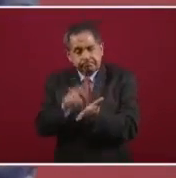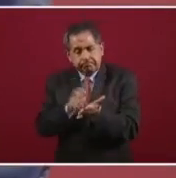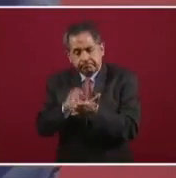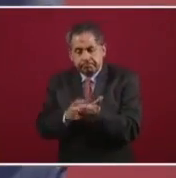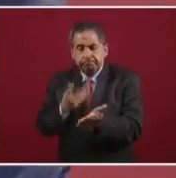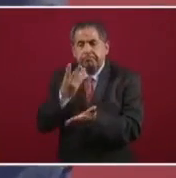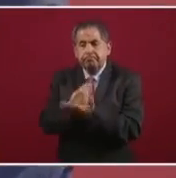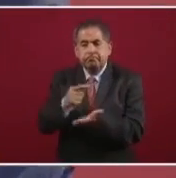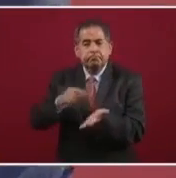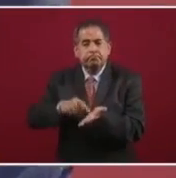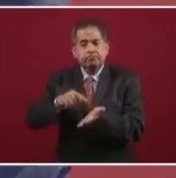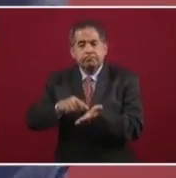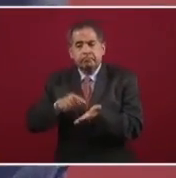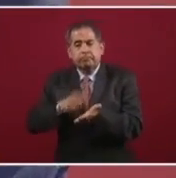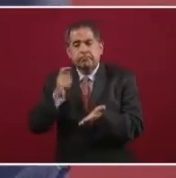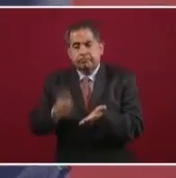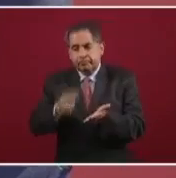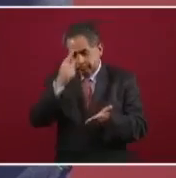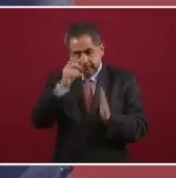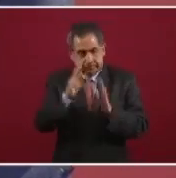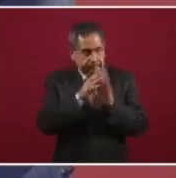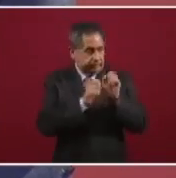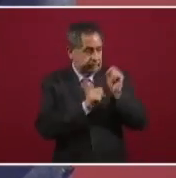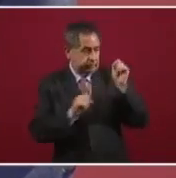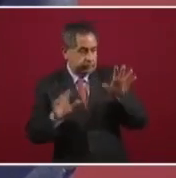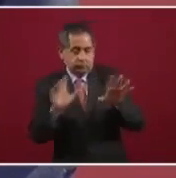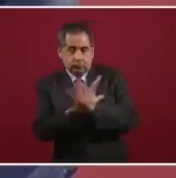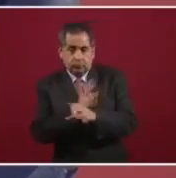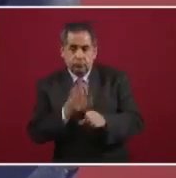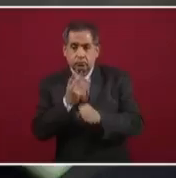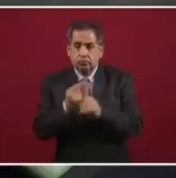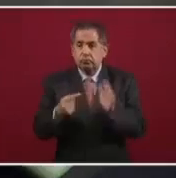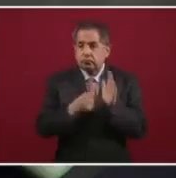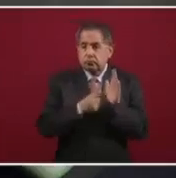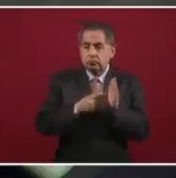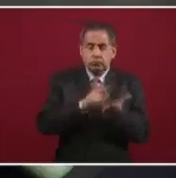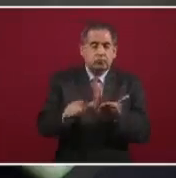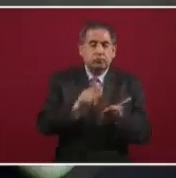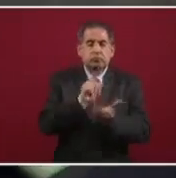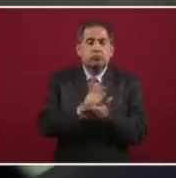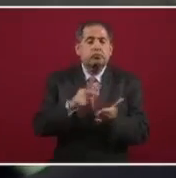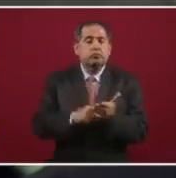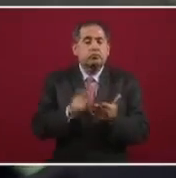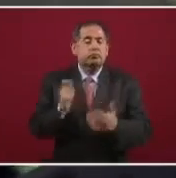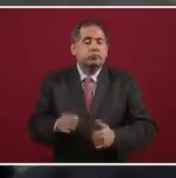modificación a la Constitución y a la ley.